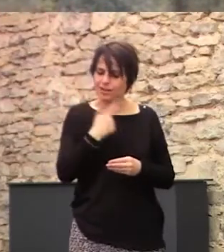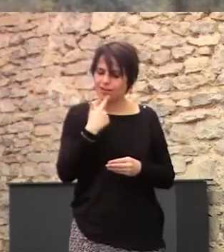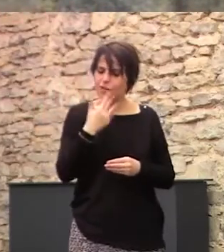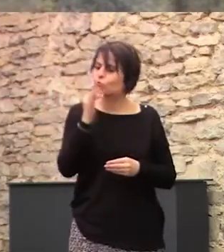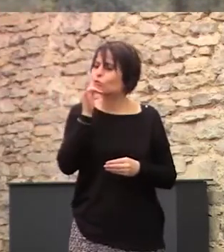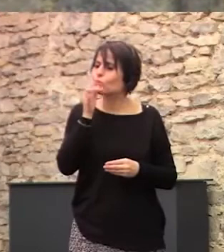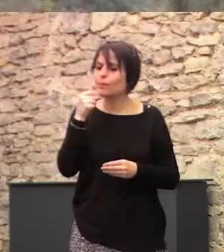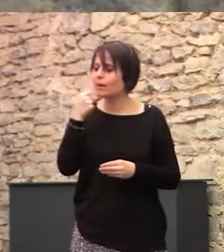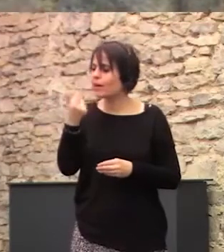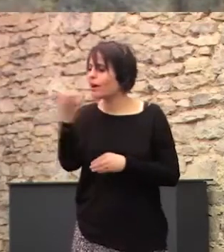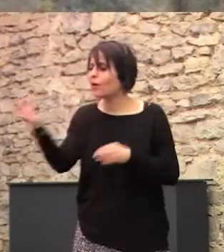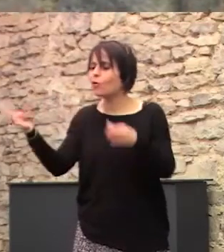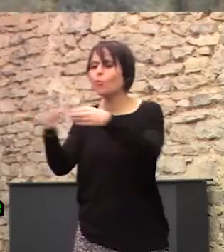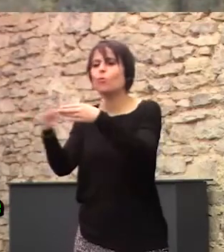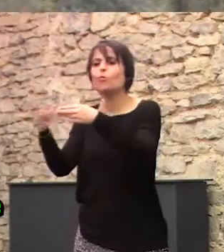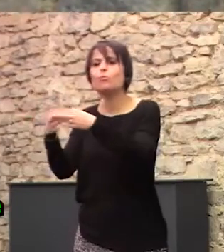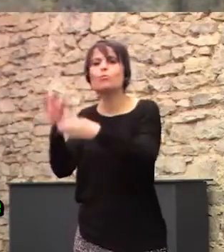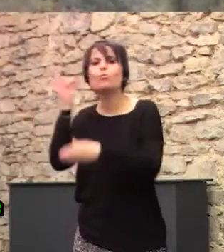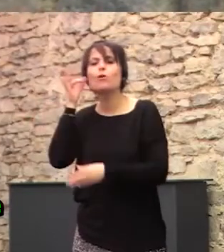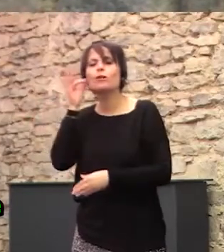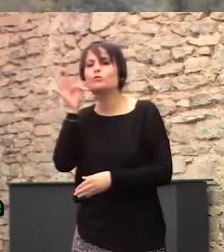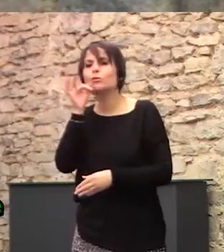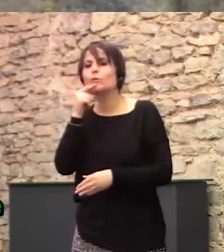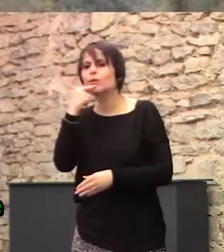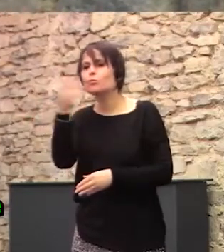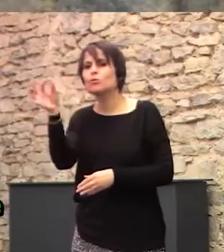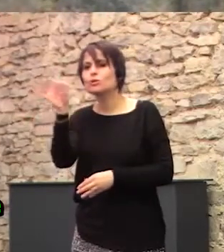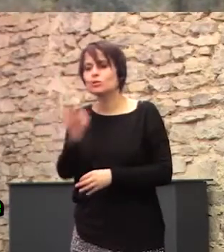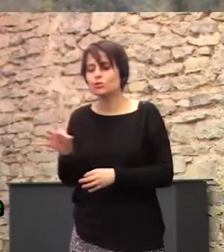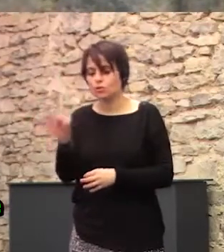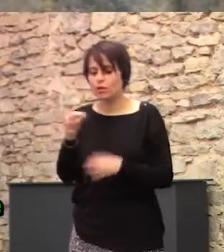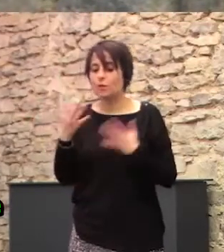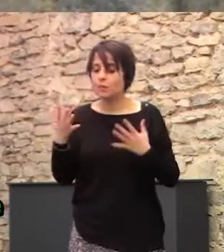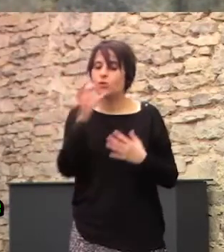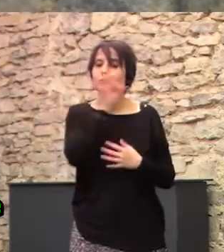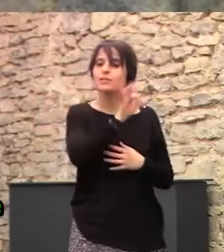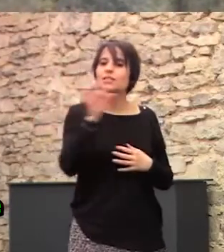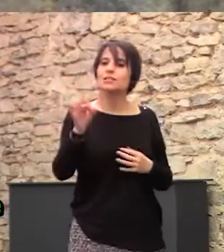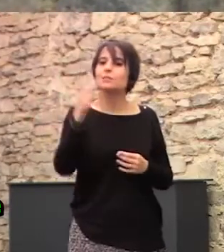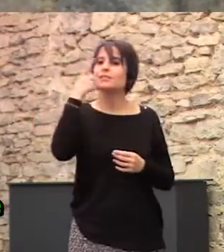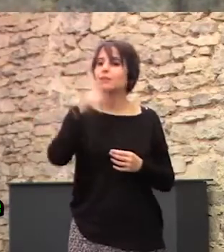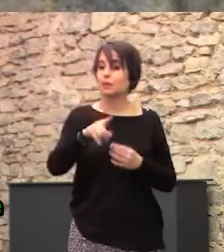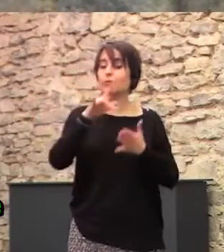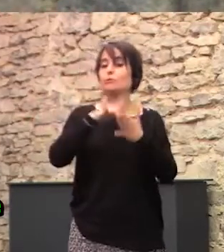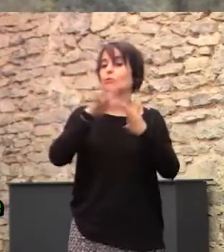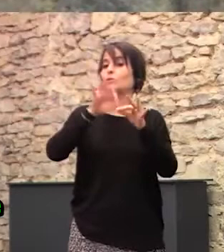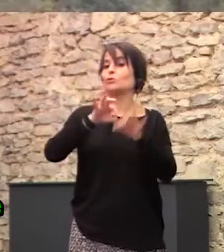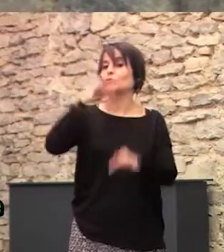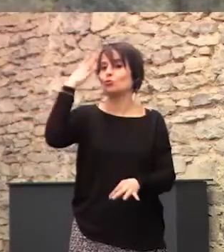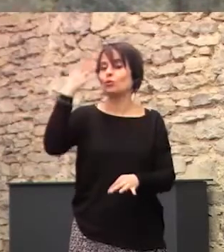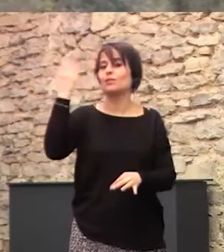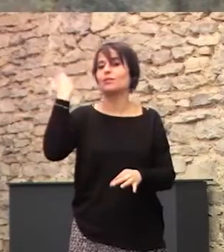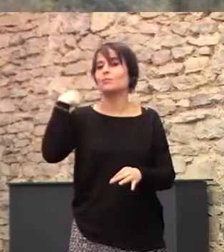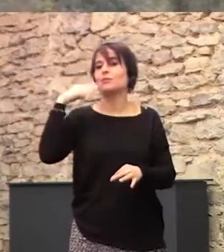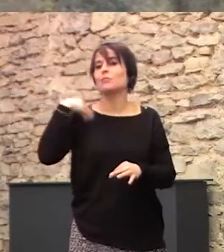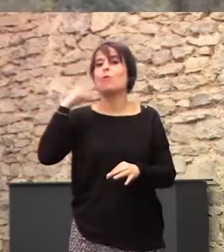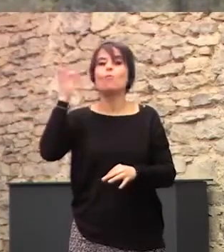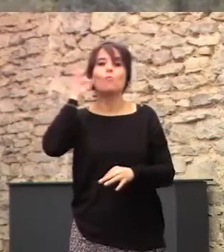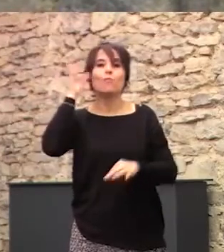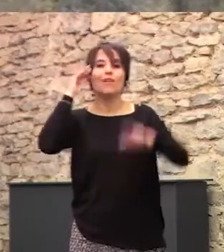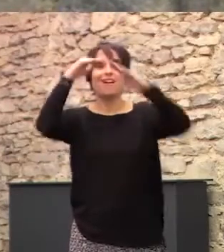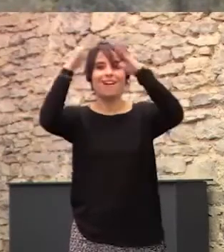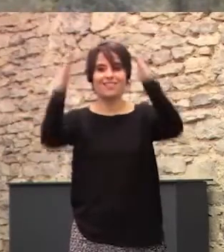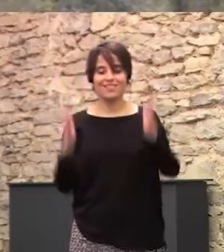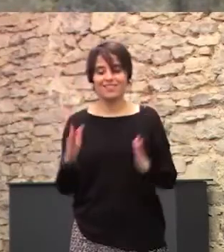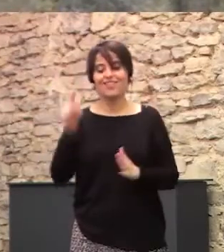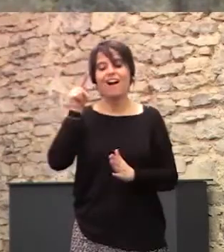nada sobre las mujeres, pero… Y en Donosti también tenemos la suerte de tener la Emakumeenetxea. Entonces, ahí